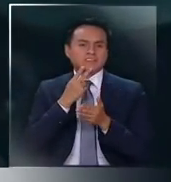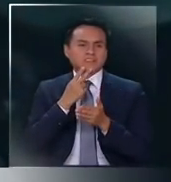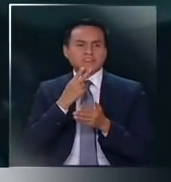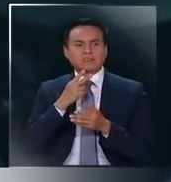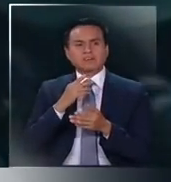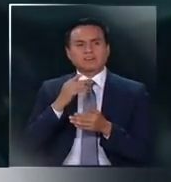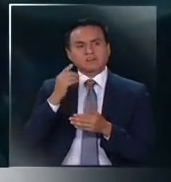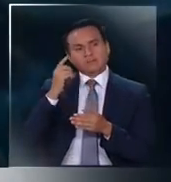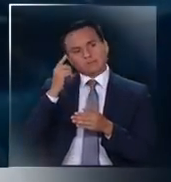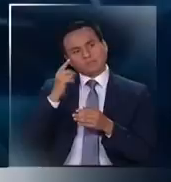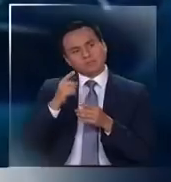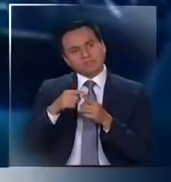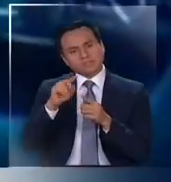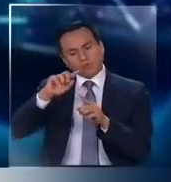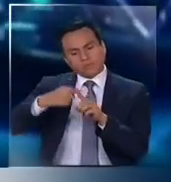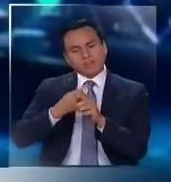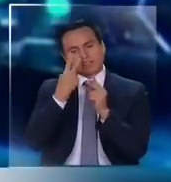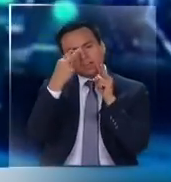por